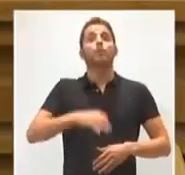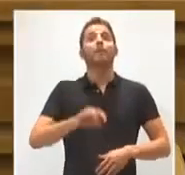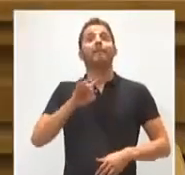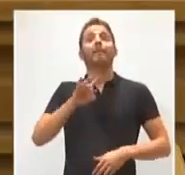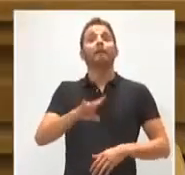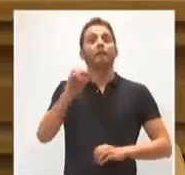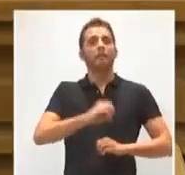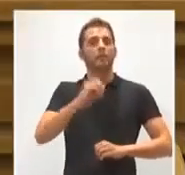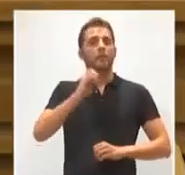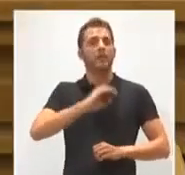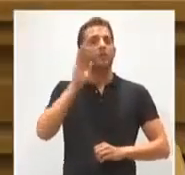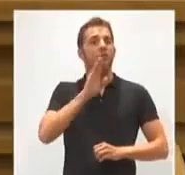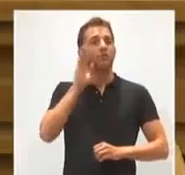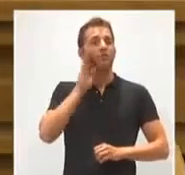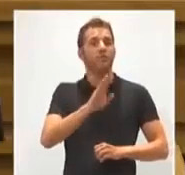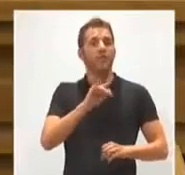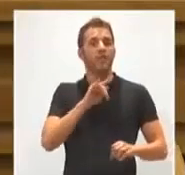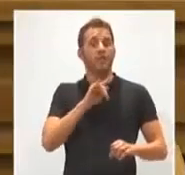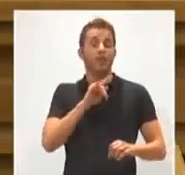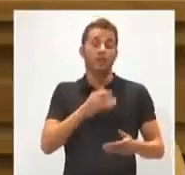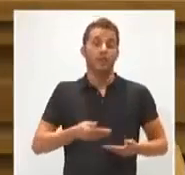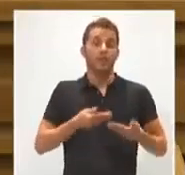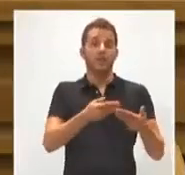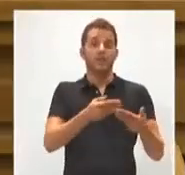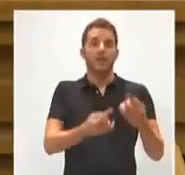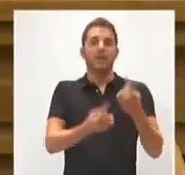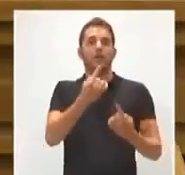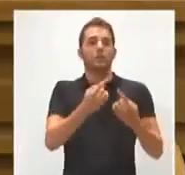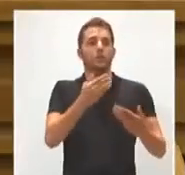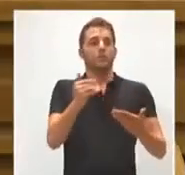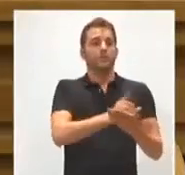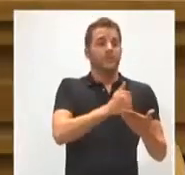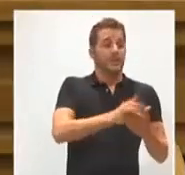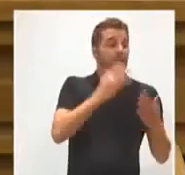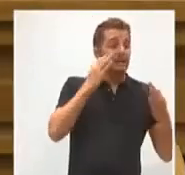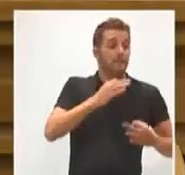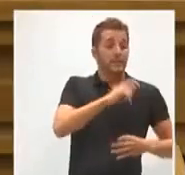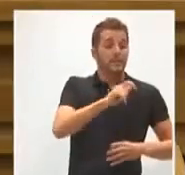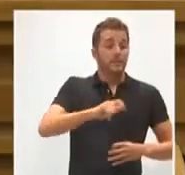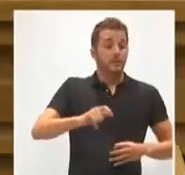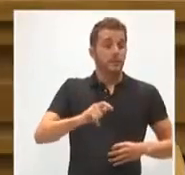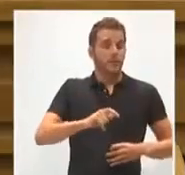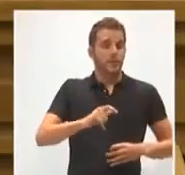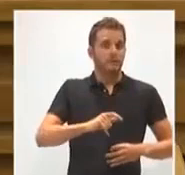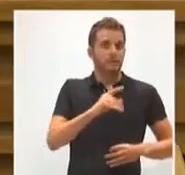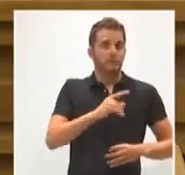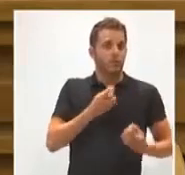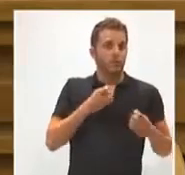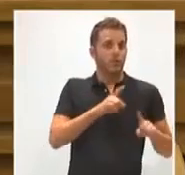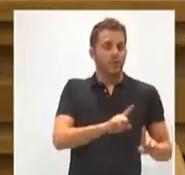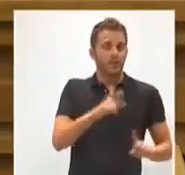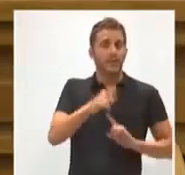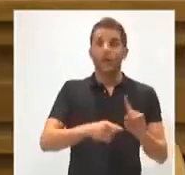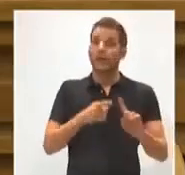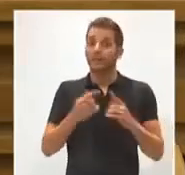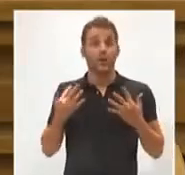pongamos el caso en las ayudas asumir que se cobrarán algunas ayudas a lo mejor por los que no las merecían para no retrasar la